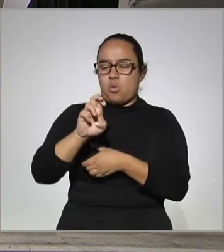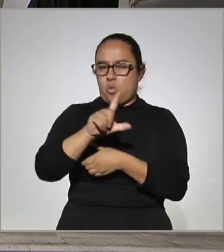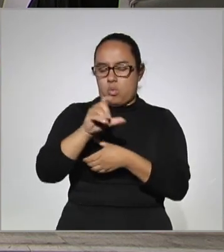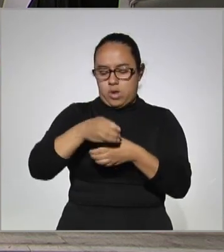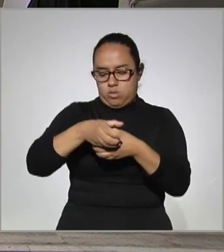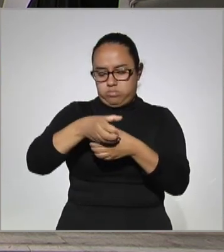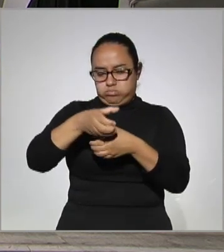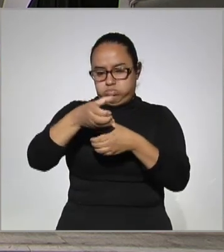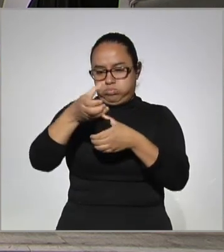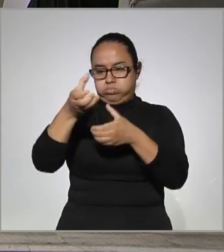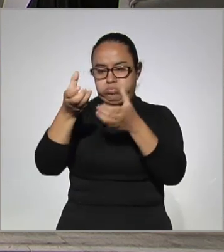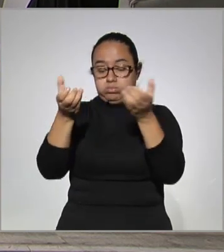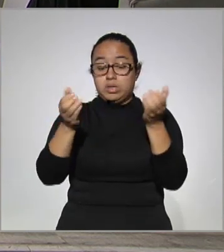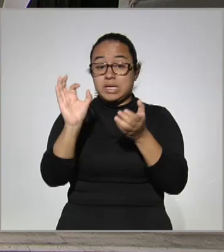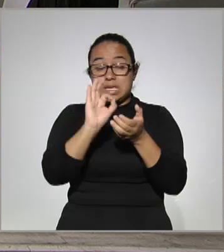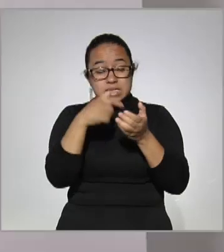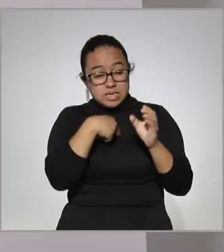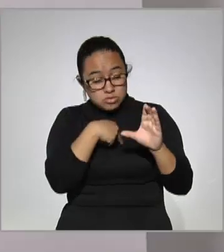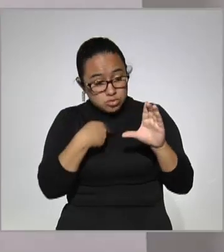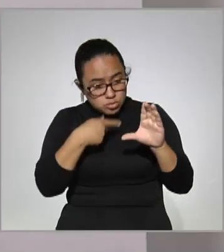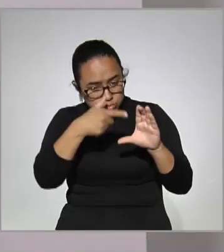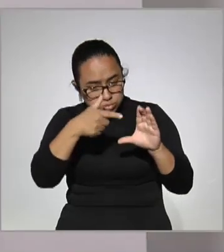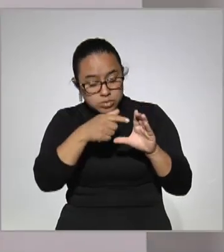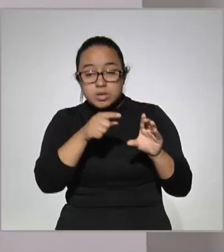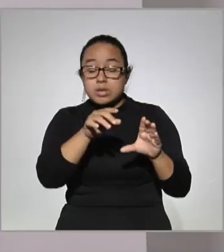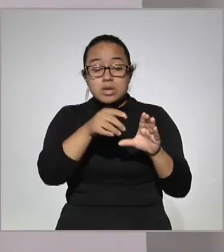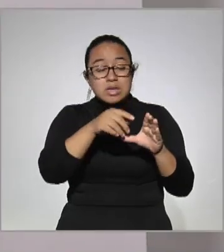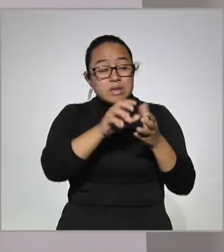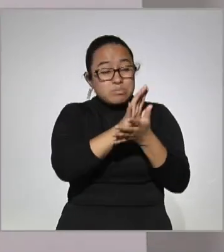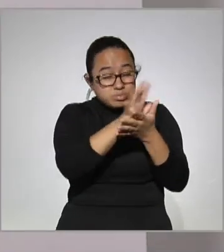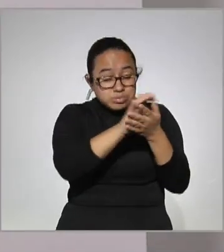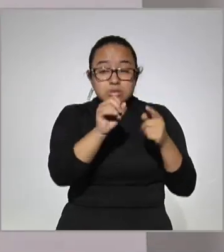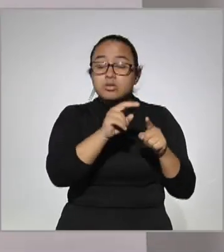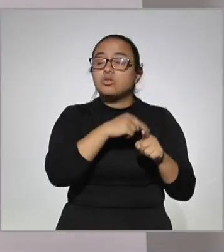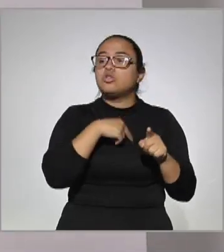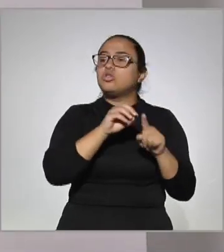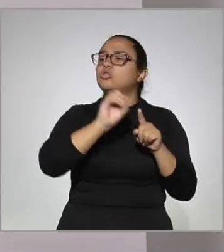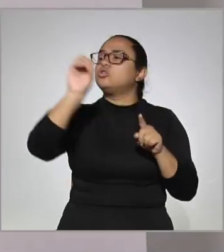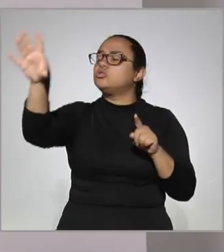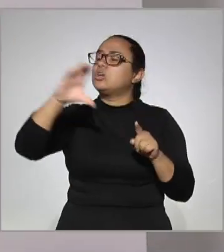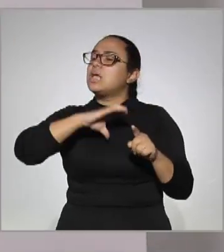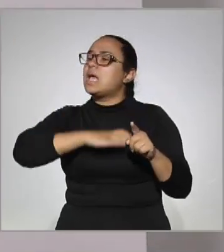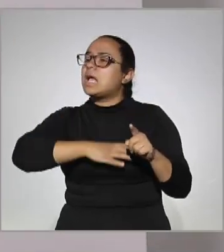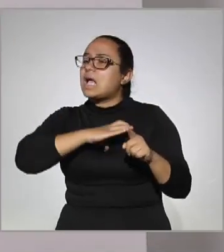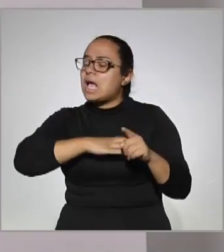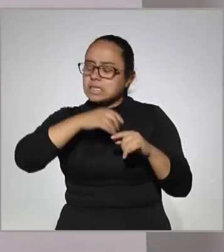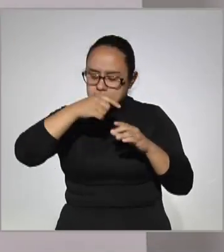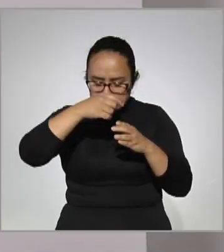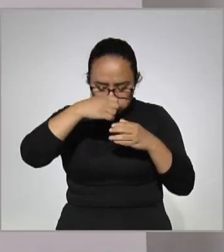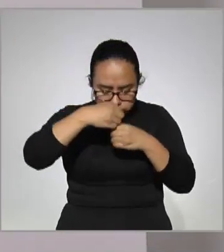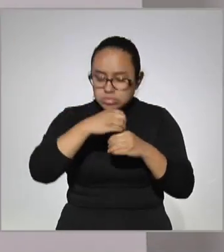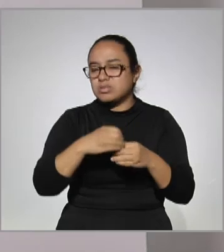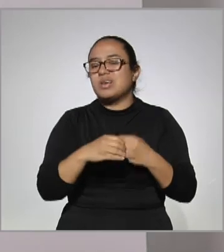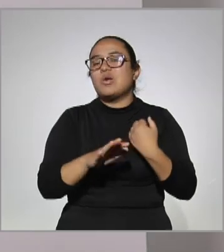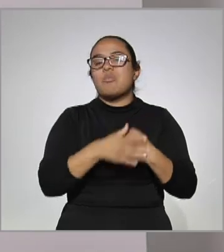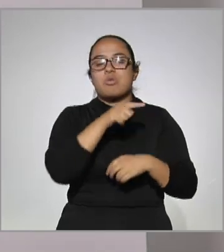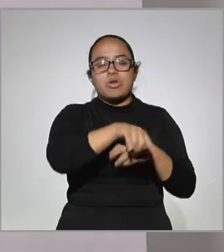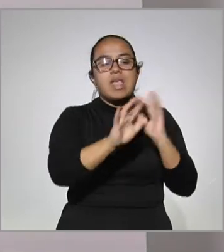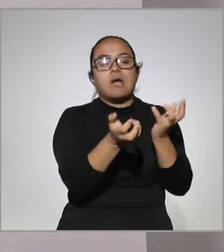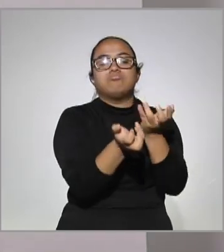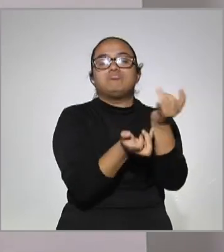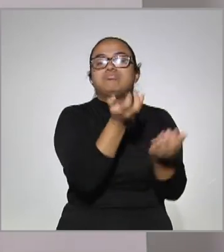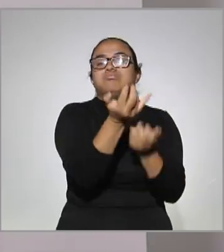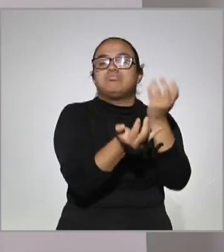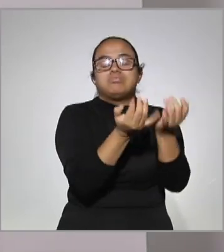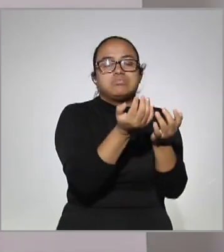y si destruimos no tenemos nada que mandarle al patólogo para que nos diga si lo que quitamos realmente es el mismo diagnóstico o